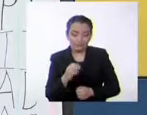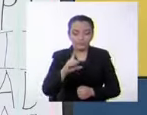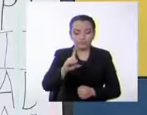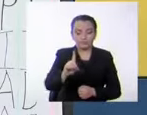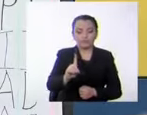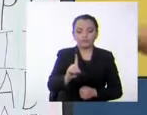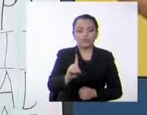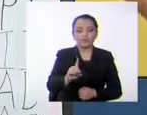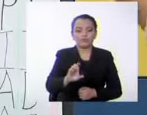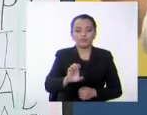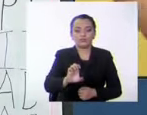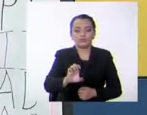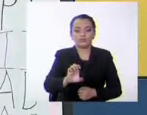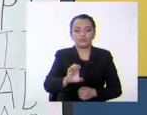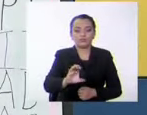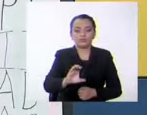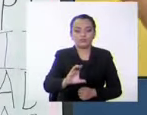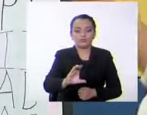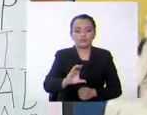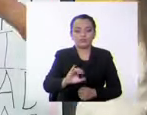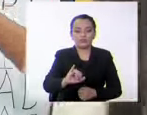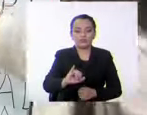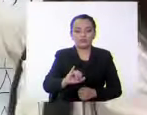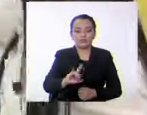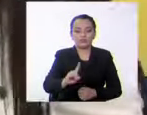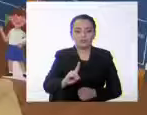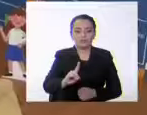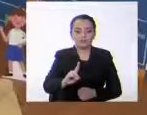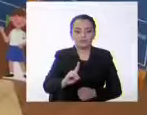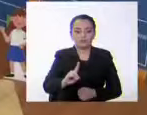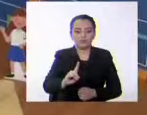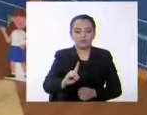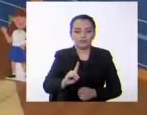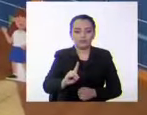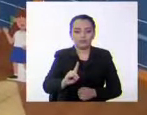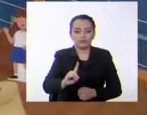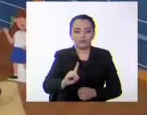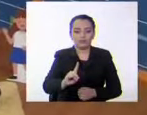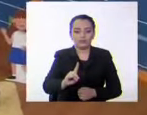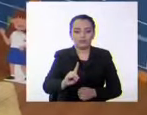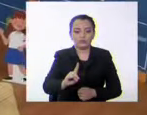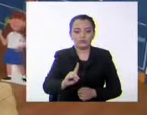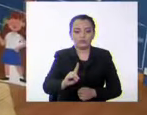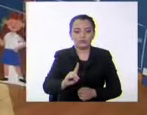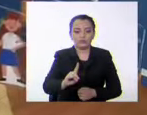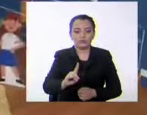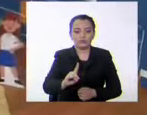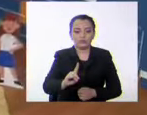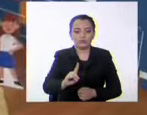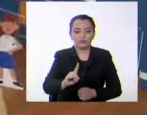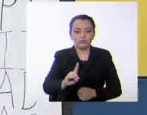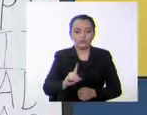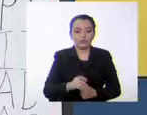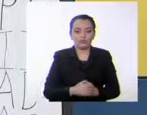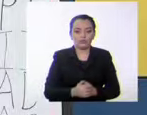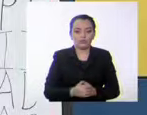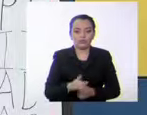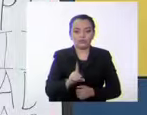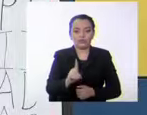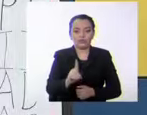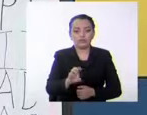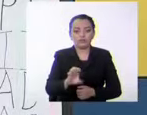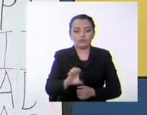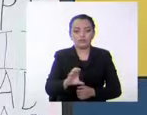encontramos. Ya la encontré, Luis. a ver, Decidir. muy bien, entonces, ¿Qué tiene que